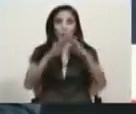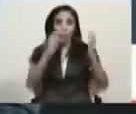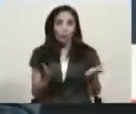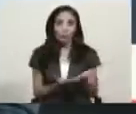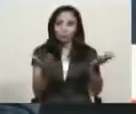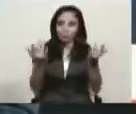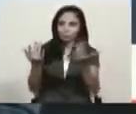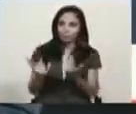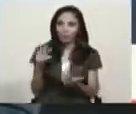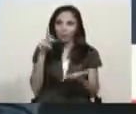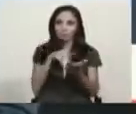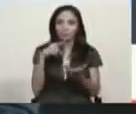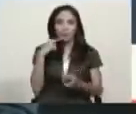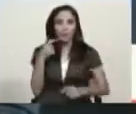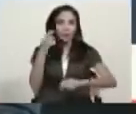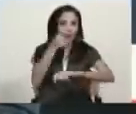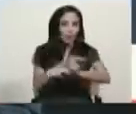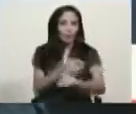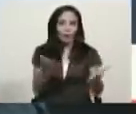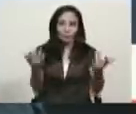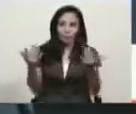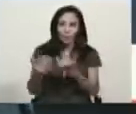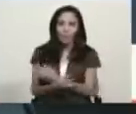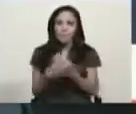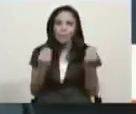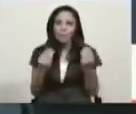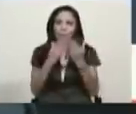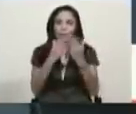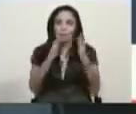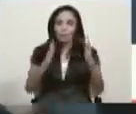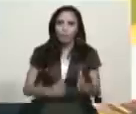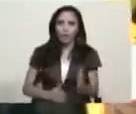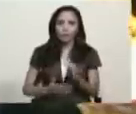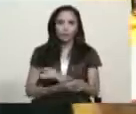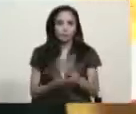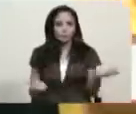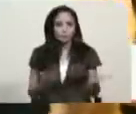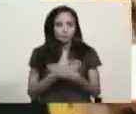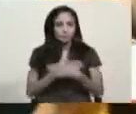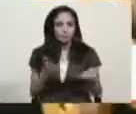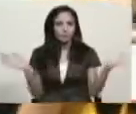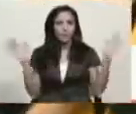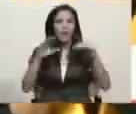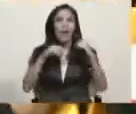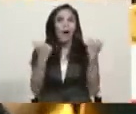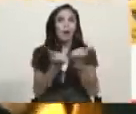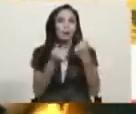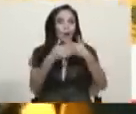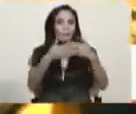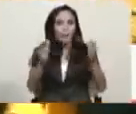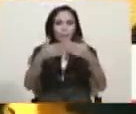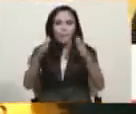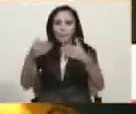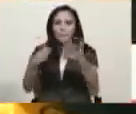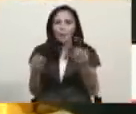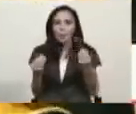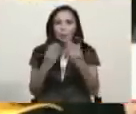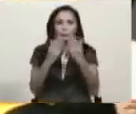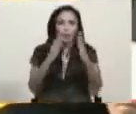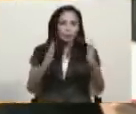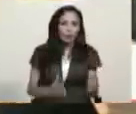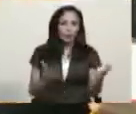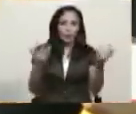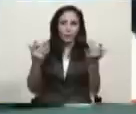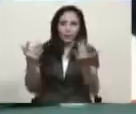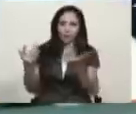doble de lo que nosotros hemos graduado hasta el día de hoy. A abrir aulas de clase para que vengan miles de estudiantes,